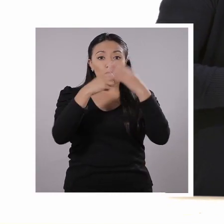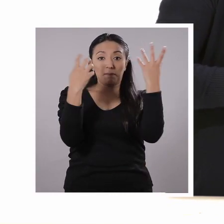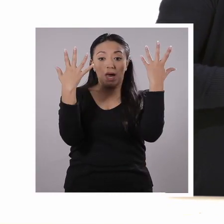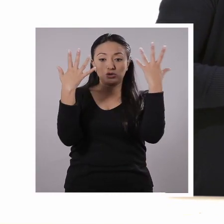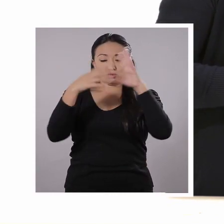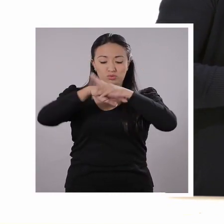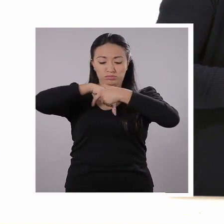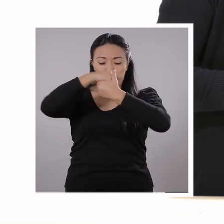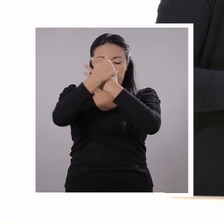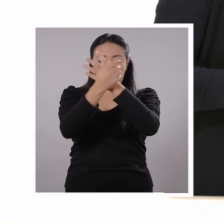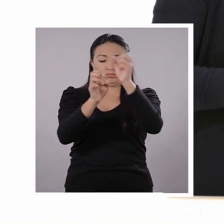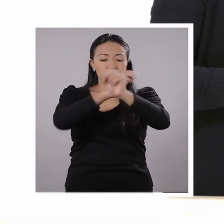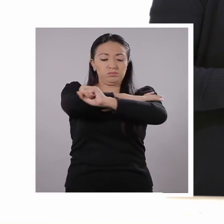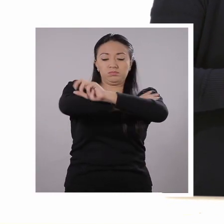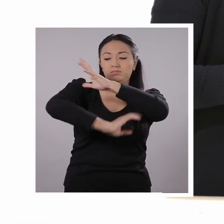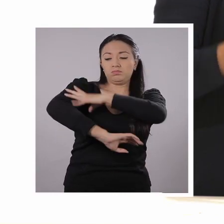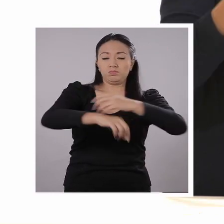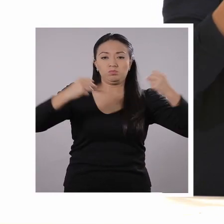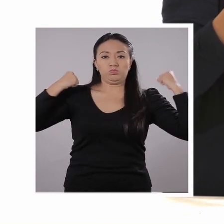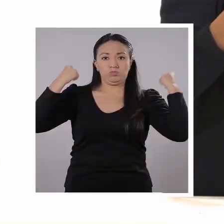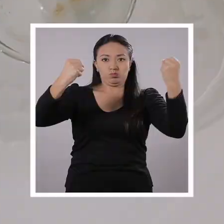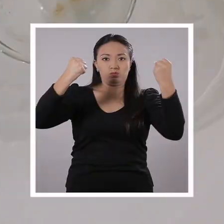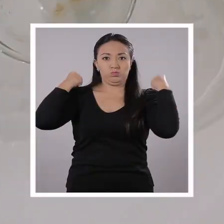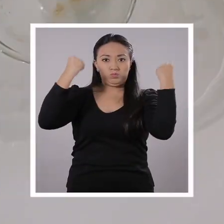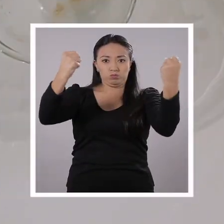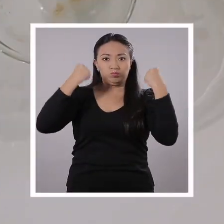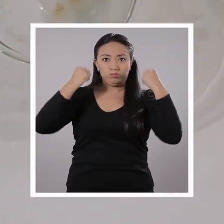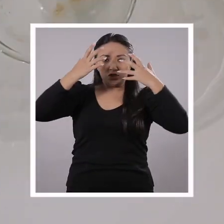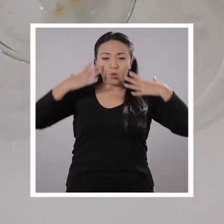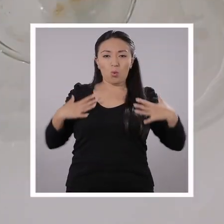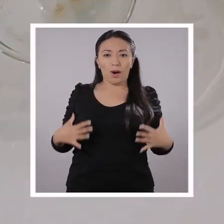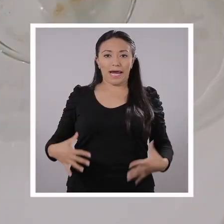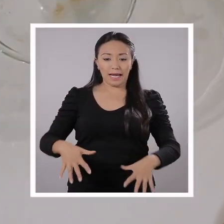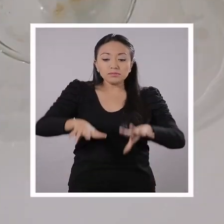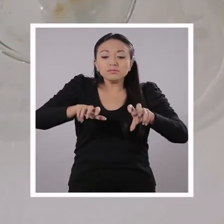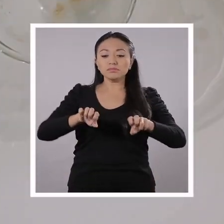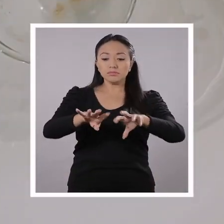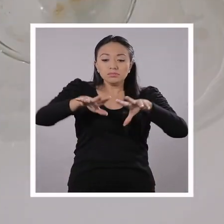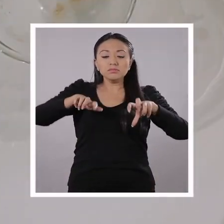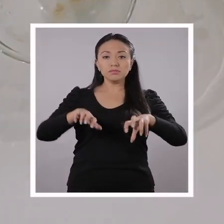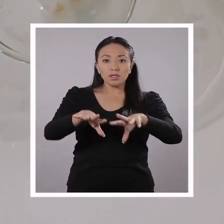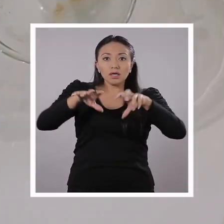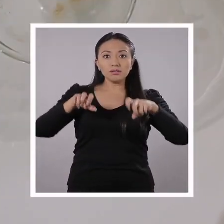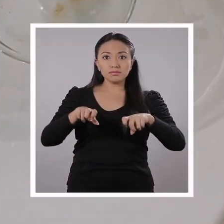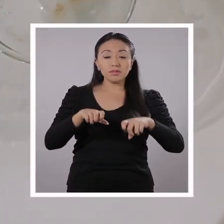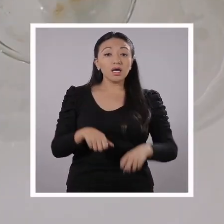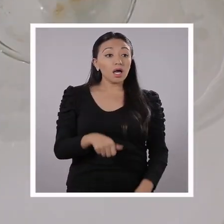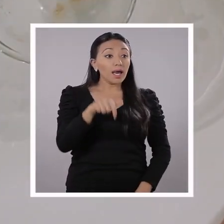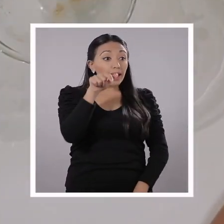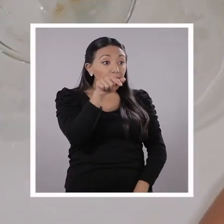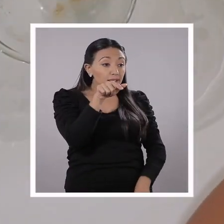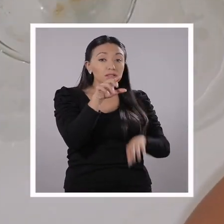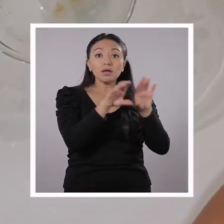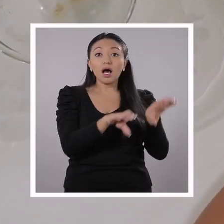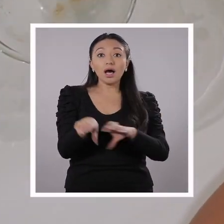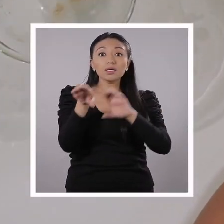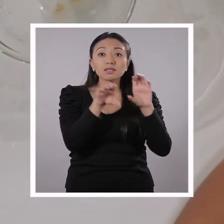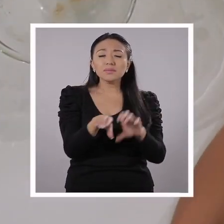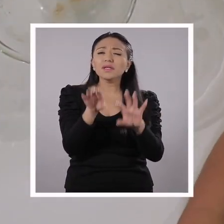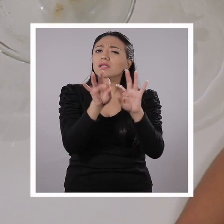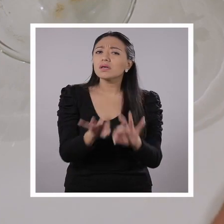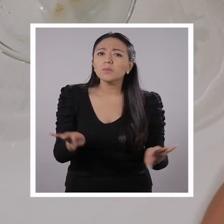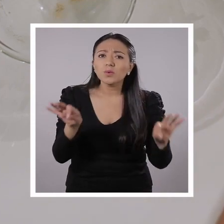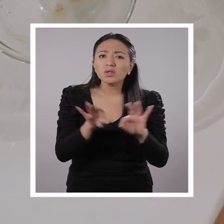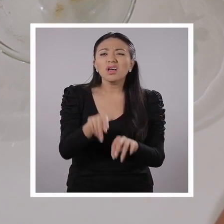manejando todos los músculos de mis manos, de mis brazos y al mismo tiempo de mi cuerpo. Ah, y le cuento que esta es una